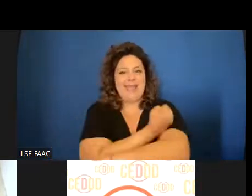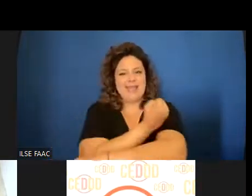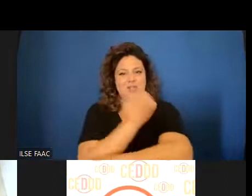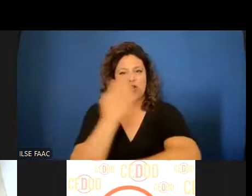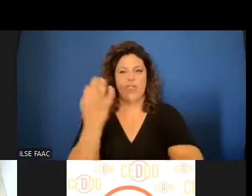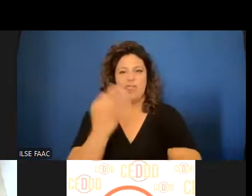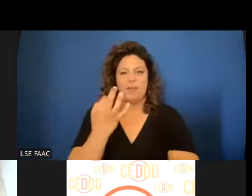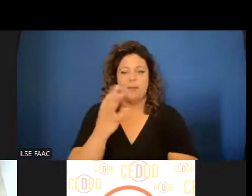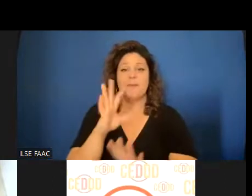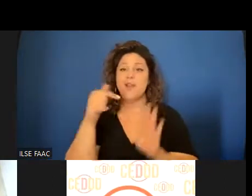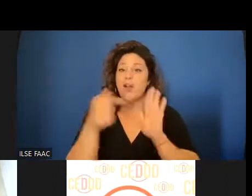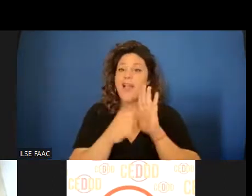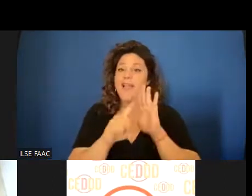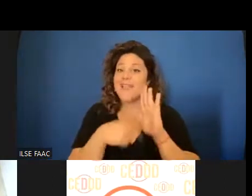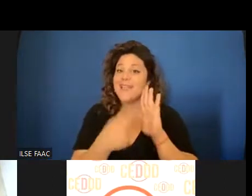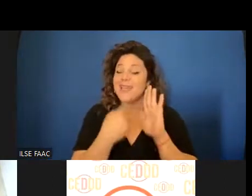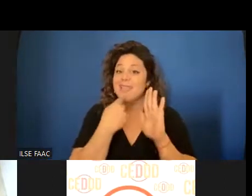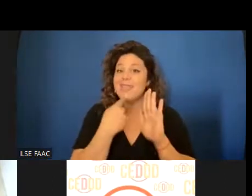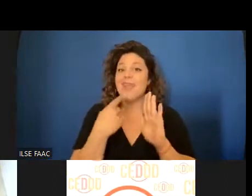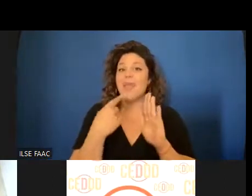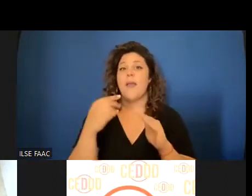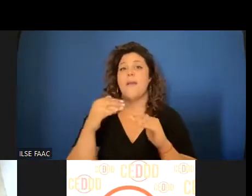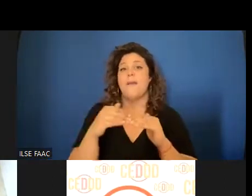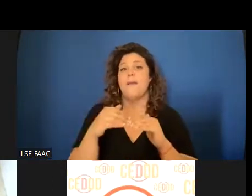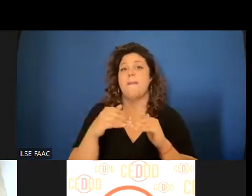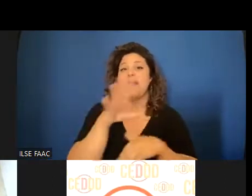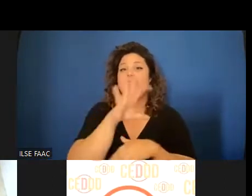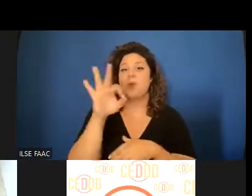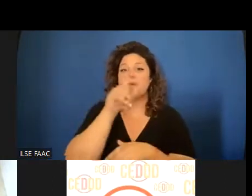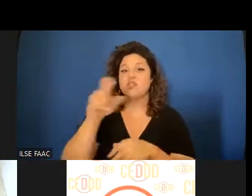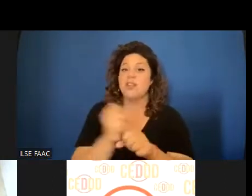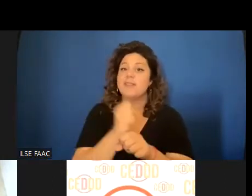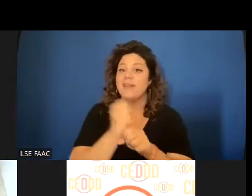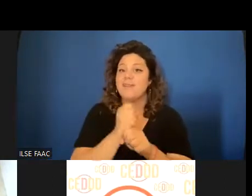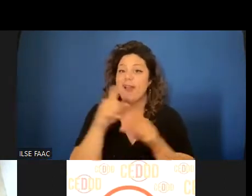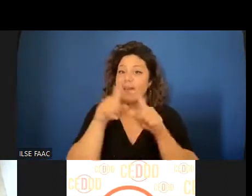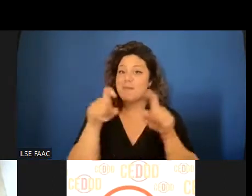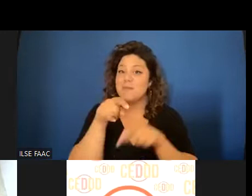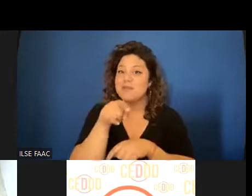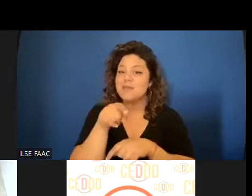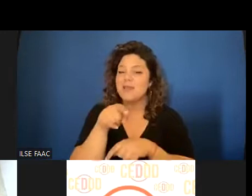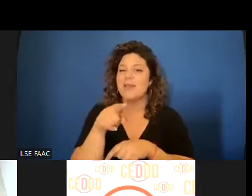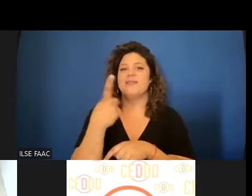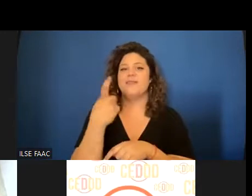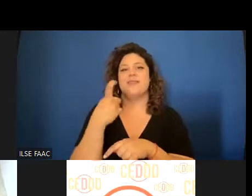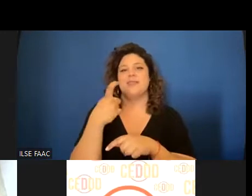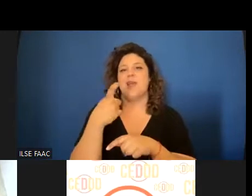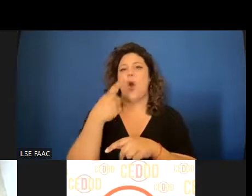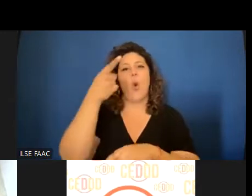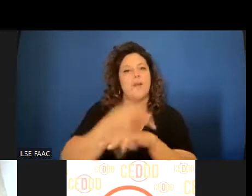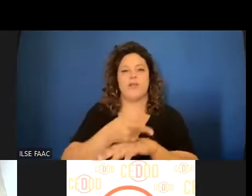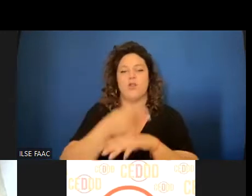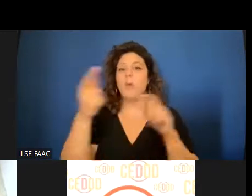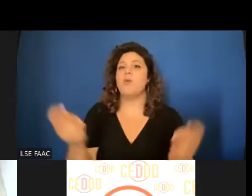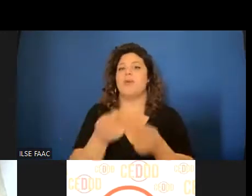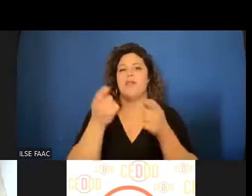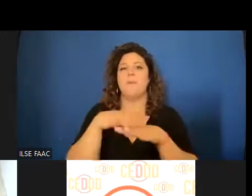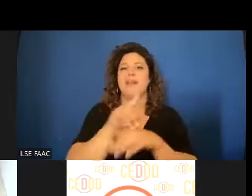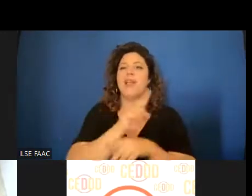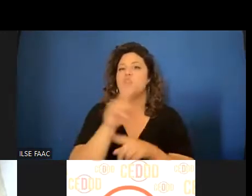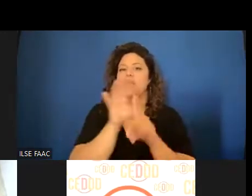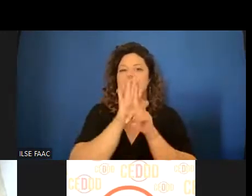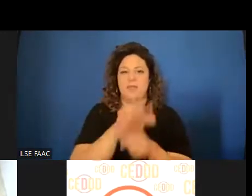valoración están siendo muy estrictos, incluso están reduciendo cualquier tipo de discapacidad, porque si tenemos un 33 y nos